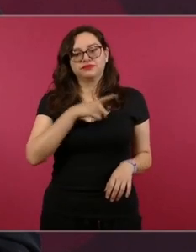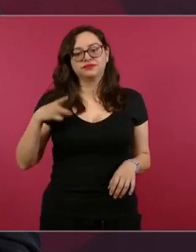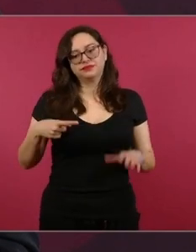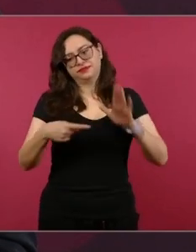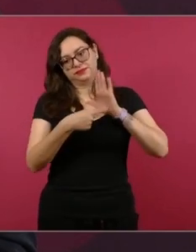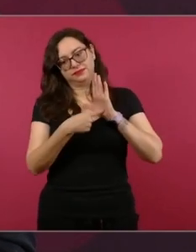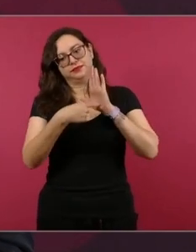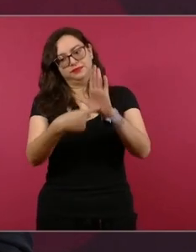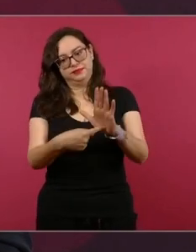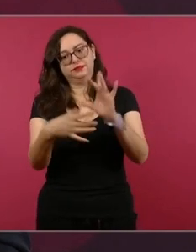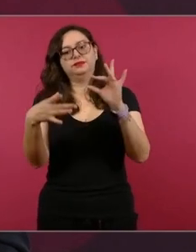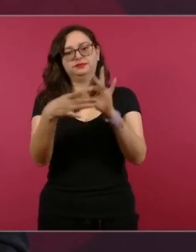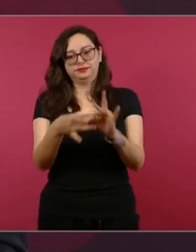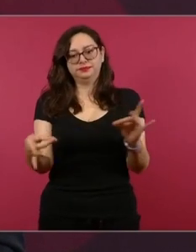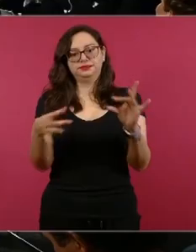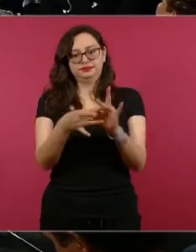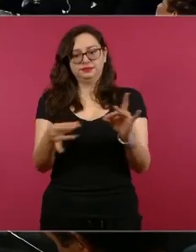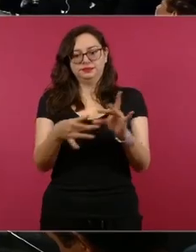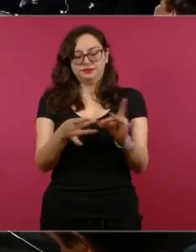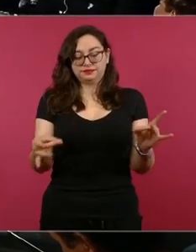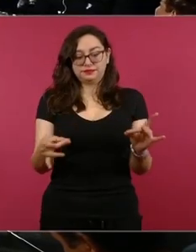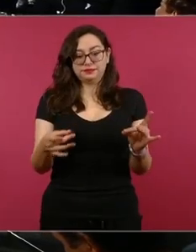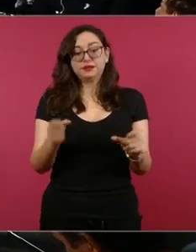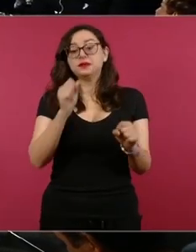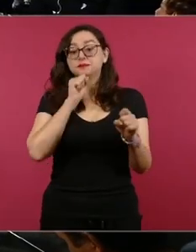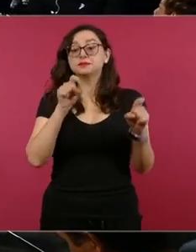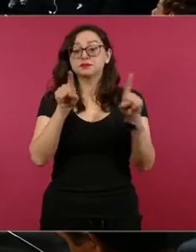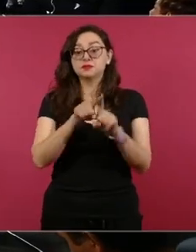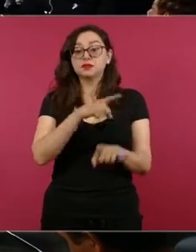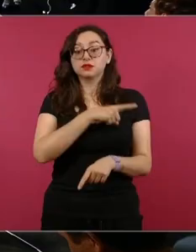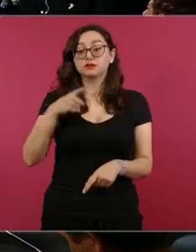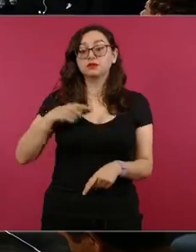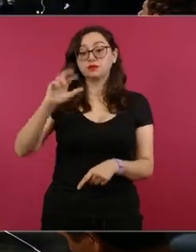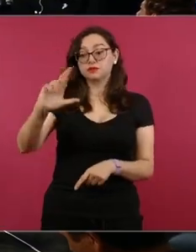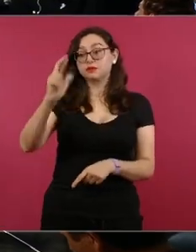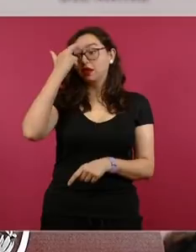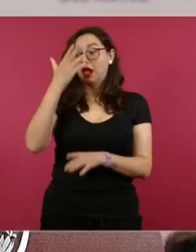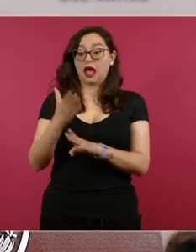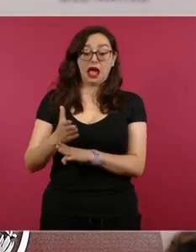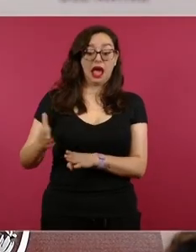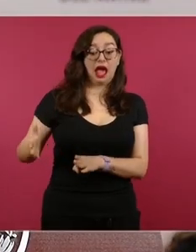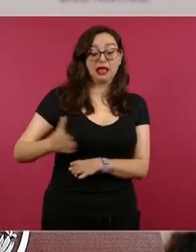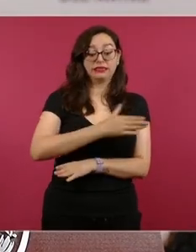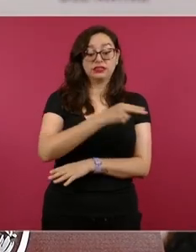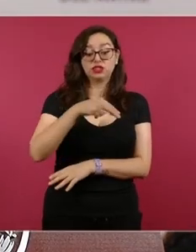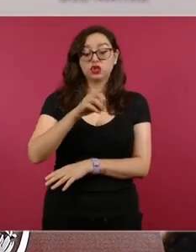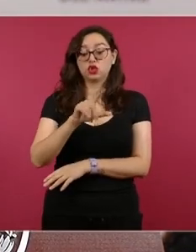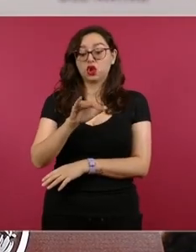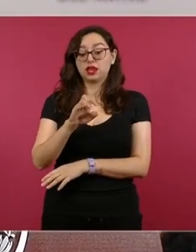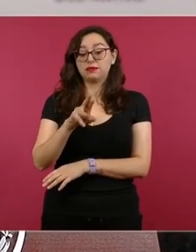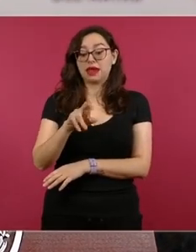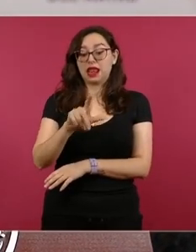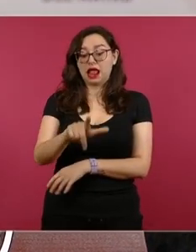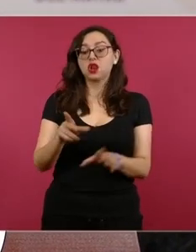recordar qué significó la política de pillaje que se aplicó durante el